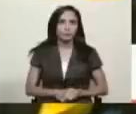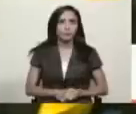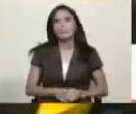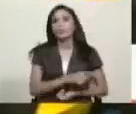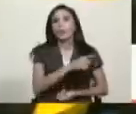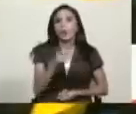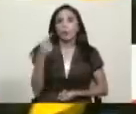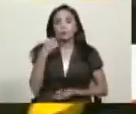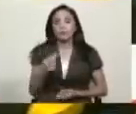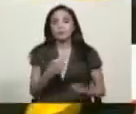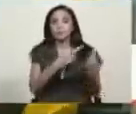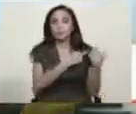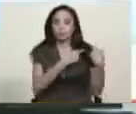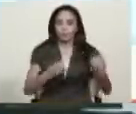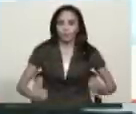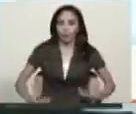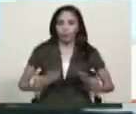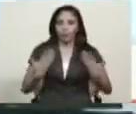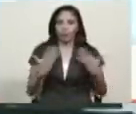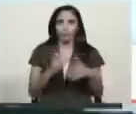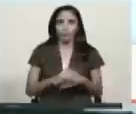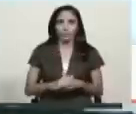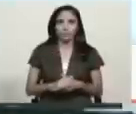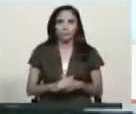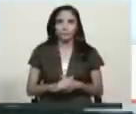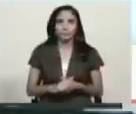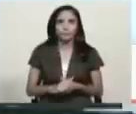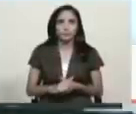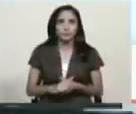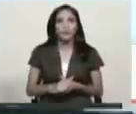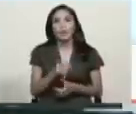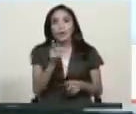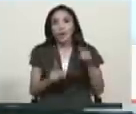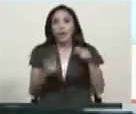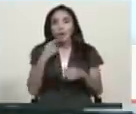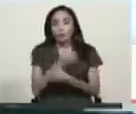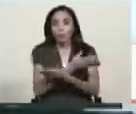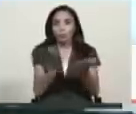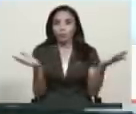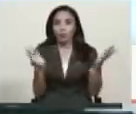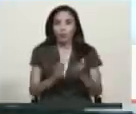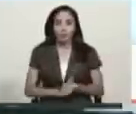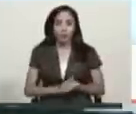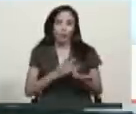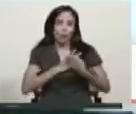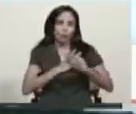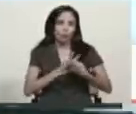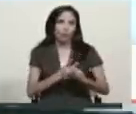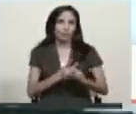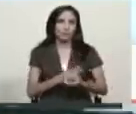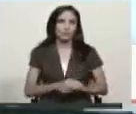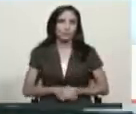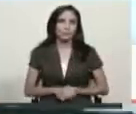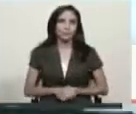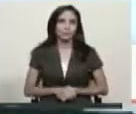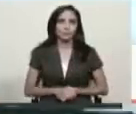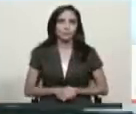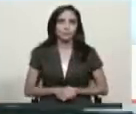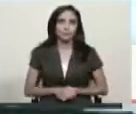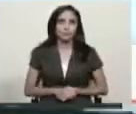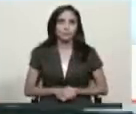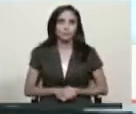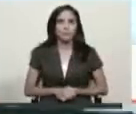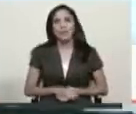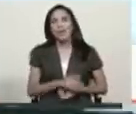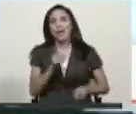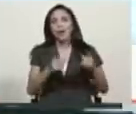llevan ese espíritu por dentro. Y muchos de ustedes tendrán la vocación. No digamos no